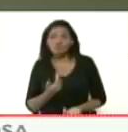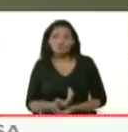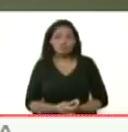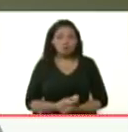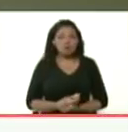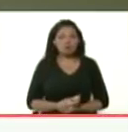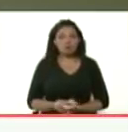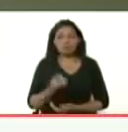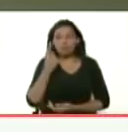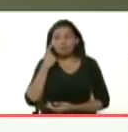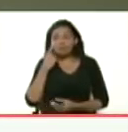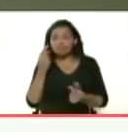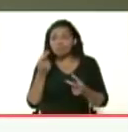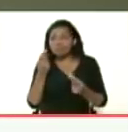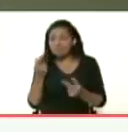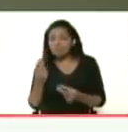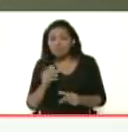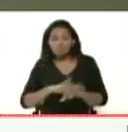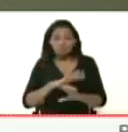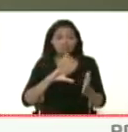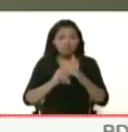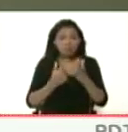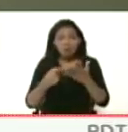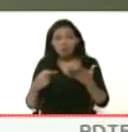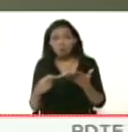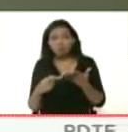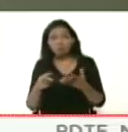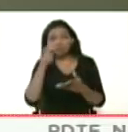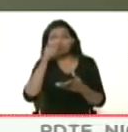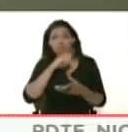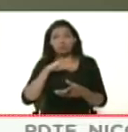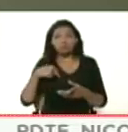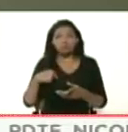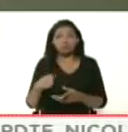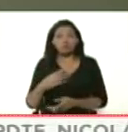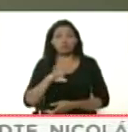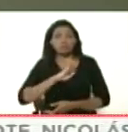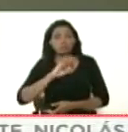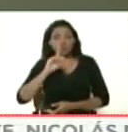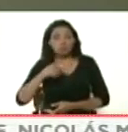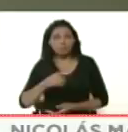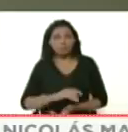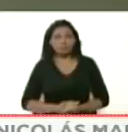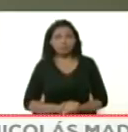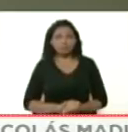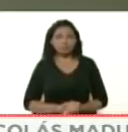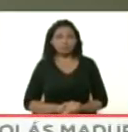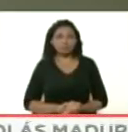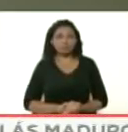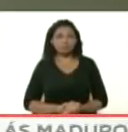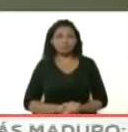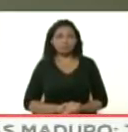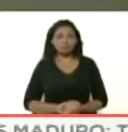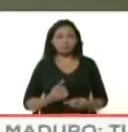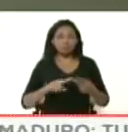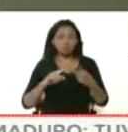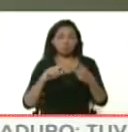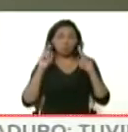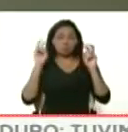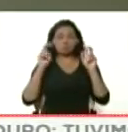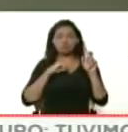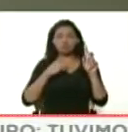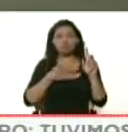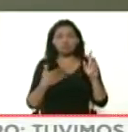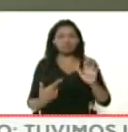vigeatos y inseguridad también con nosotros, pues, nuestras personas. Y el otro tema que, bueno,